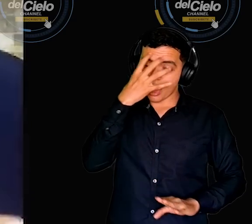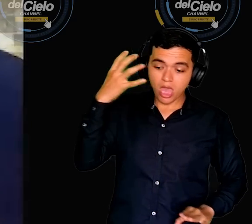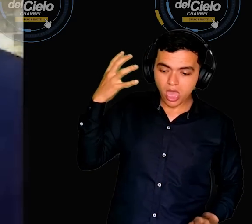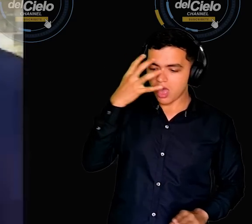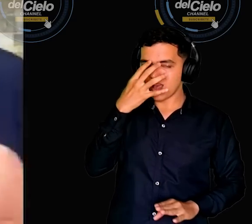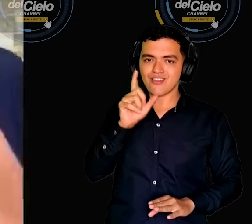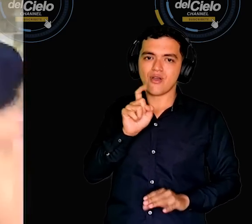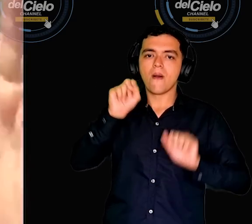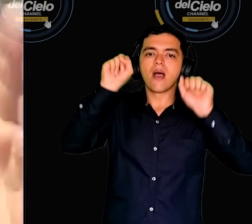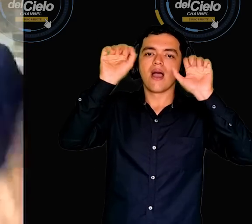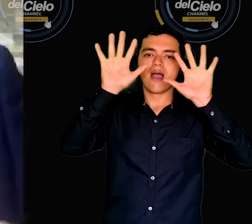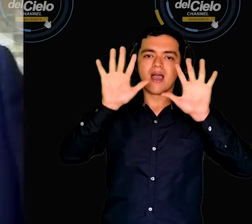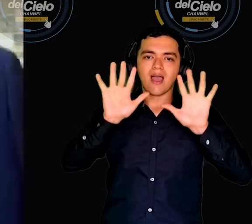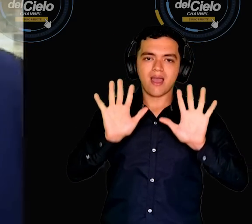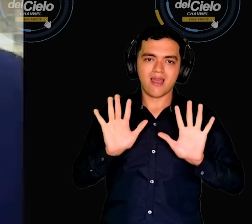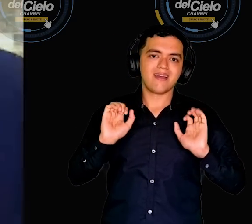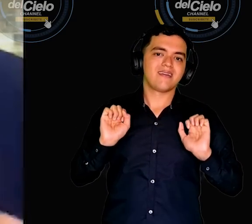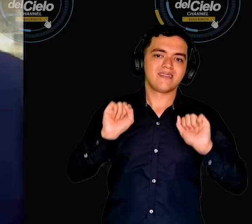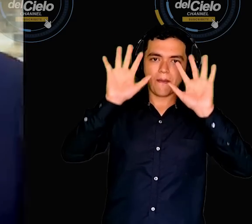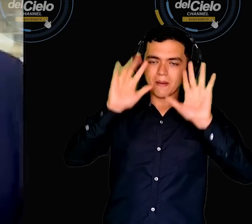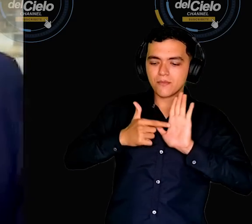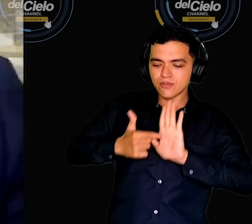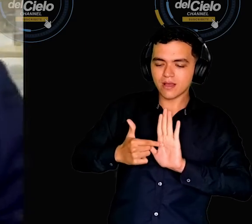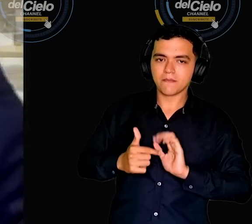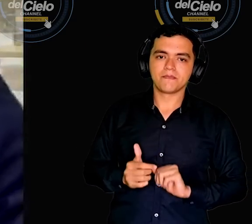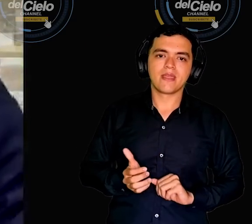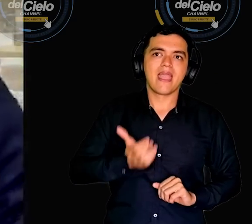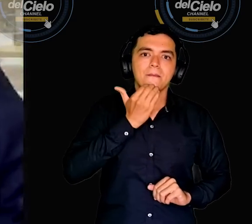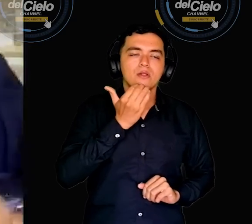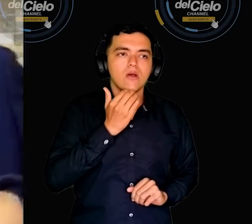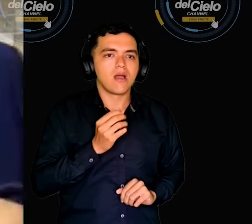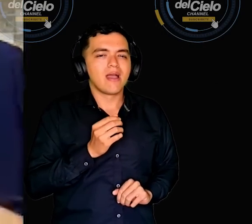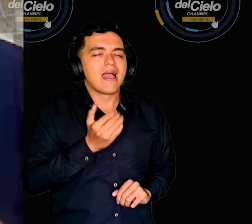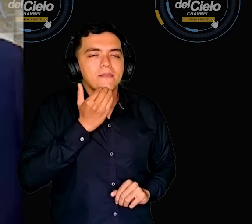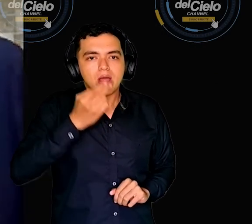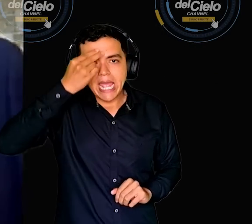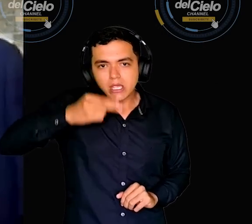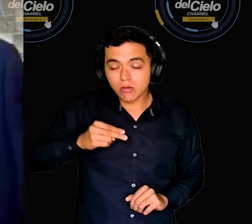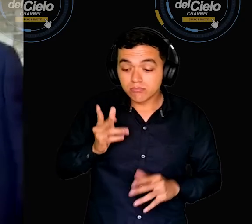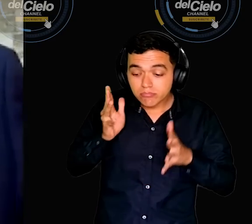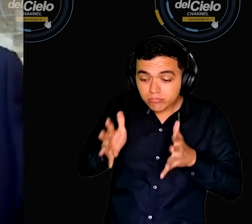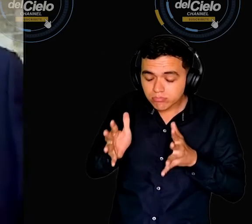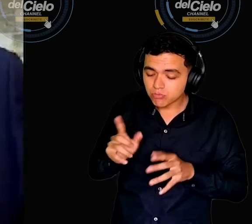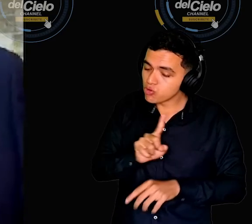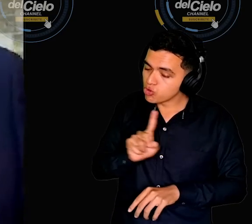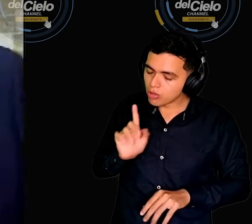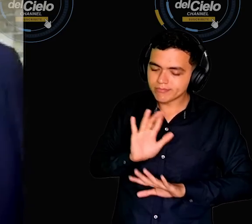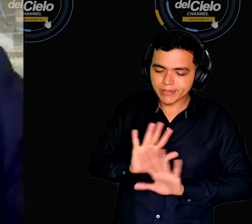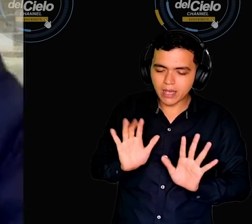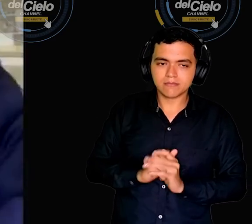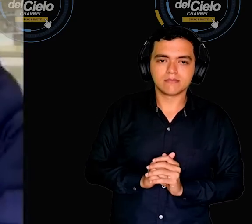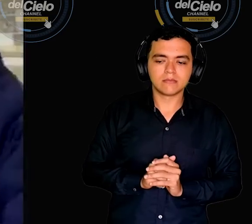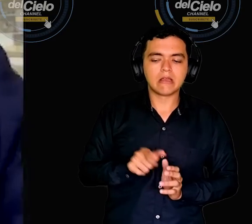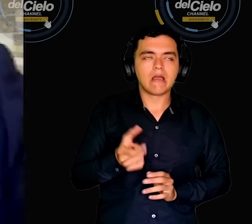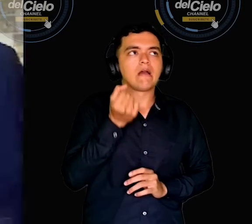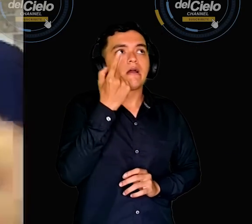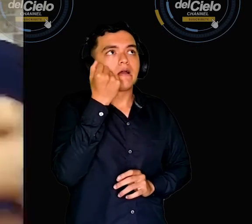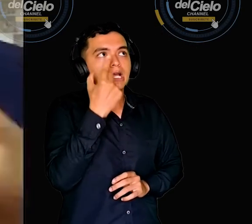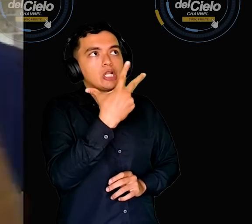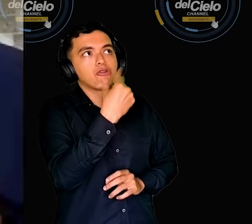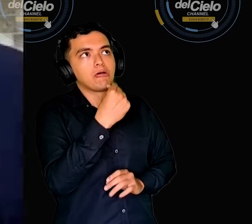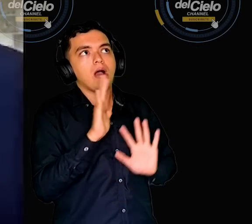No quiero condenar a ninguno, pero hay que admitir que en algo fallamos. Hay que admitir que se nos salió de las manos